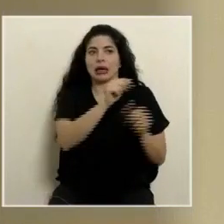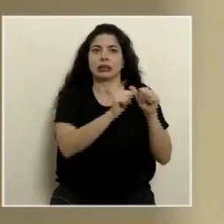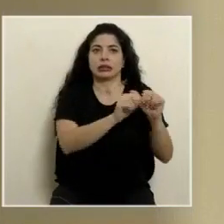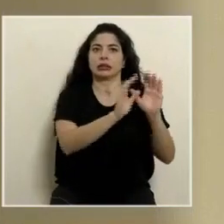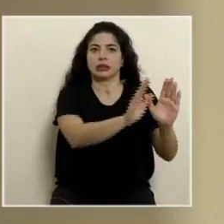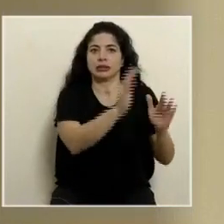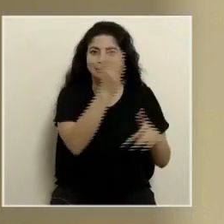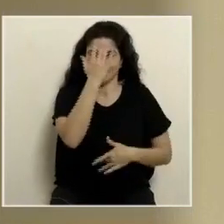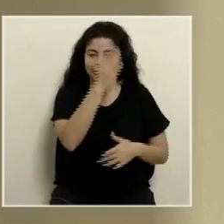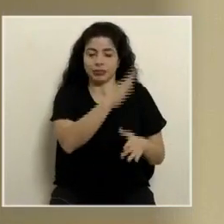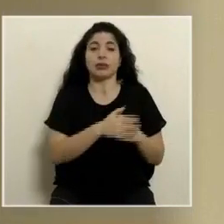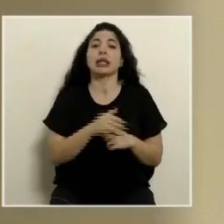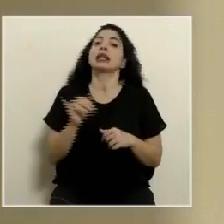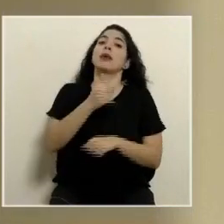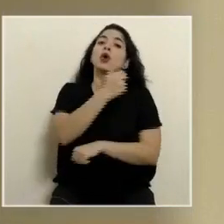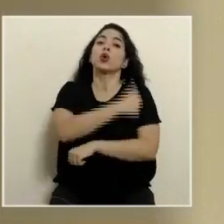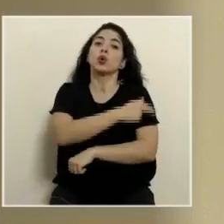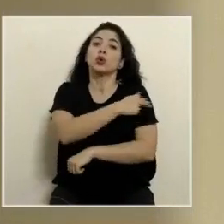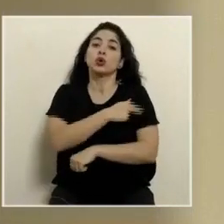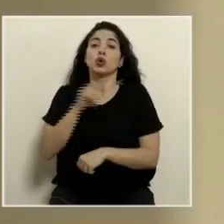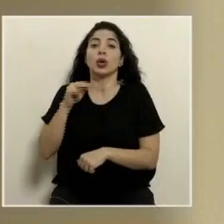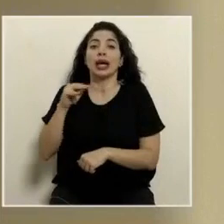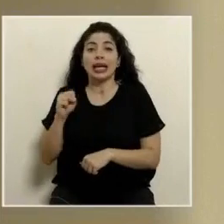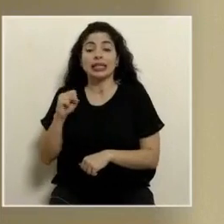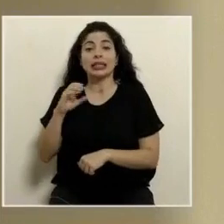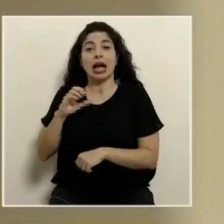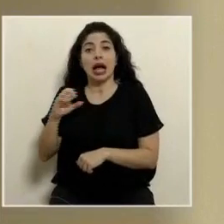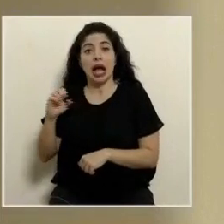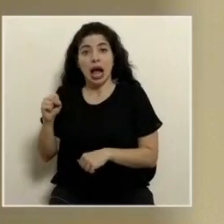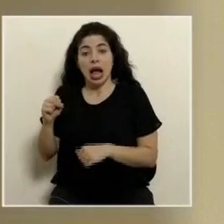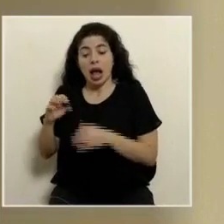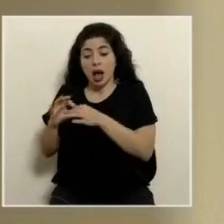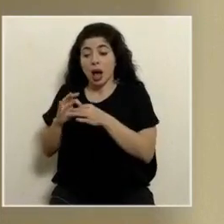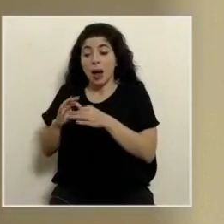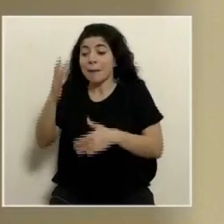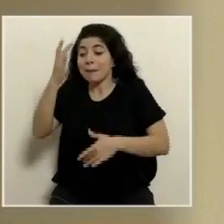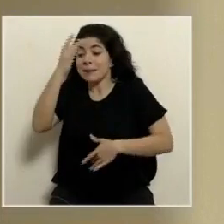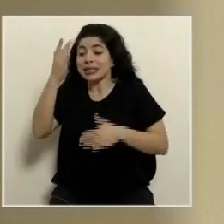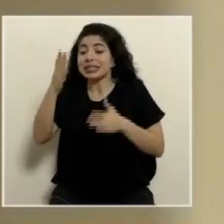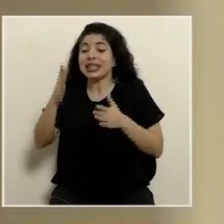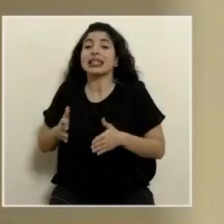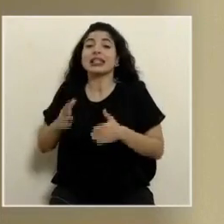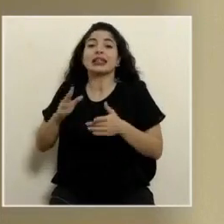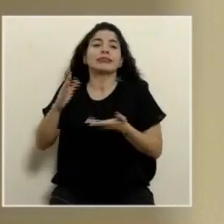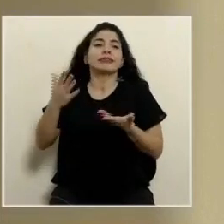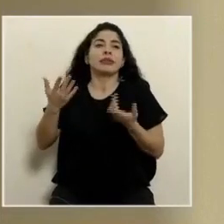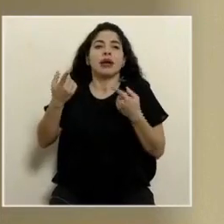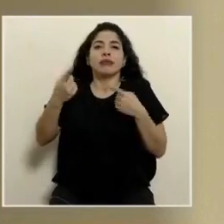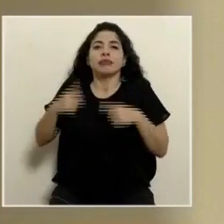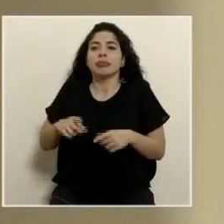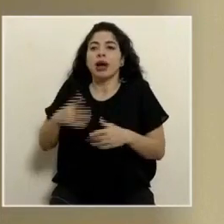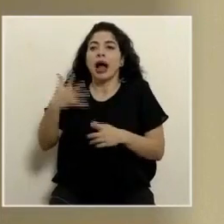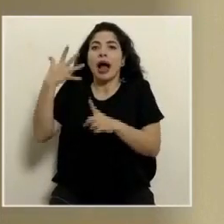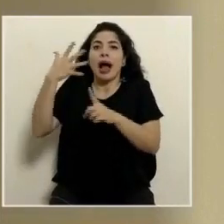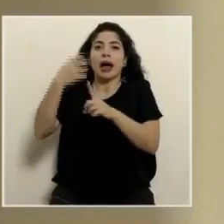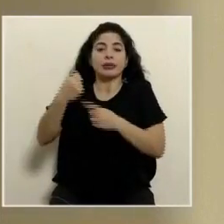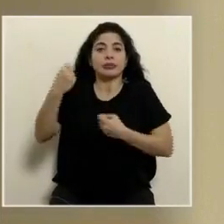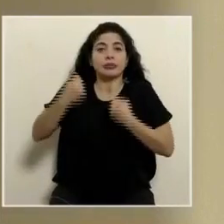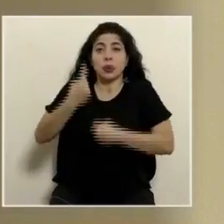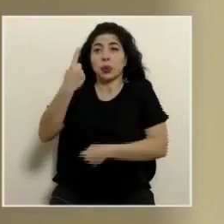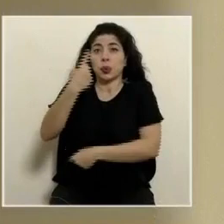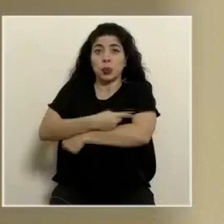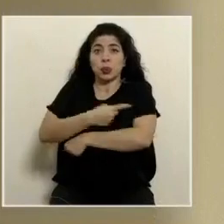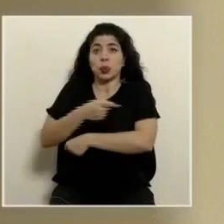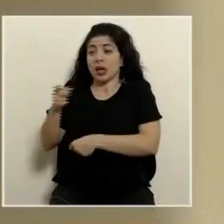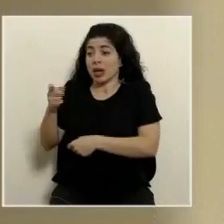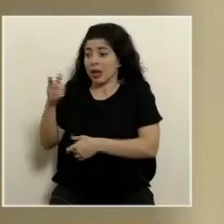la Caja, que el traslado de pacientes ambulatorios que son víctimas de accidentes de tránsito